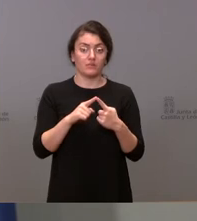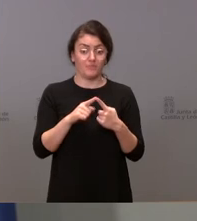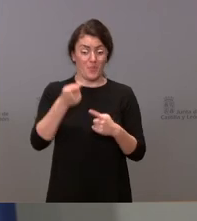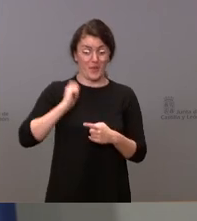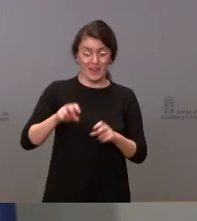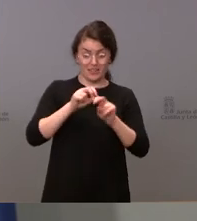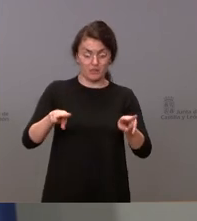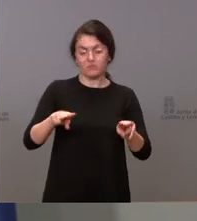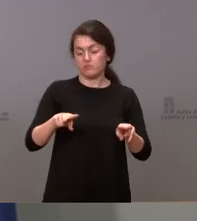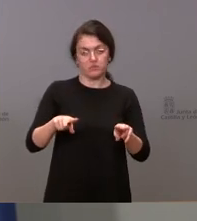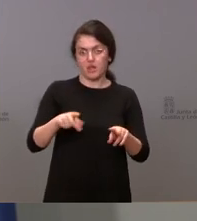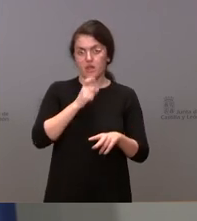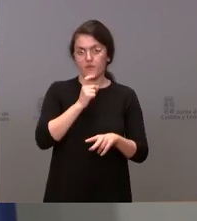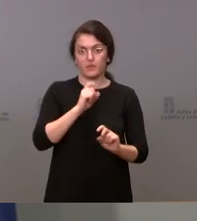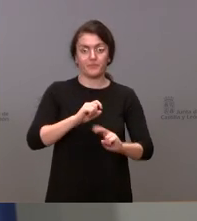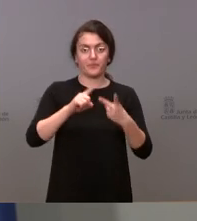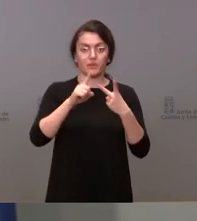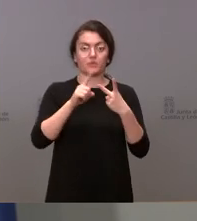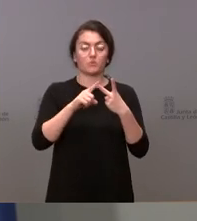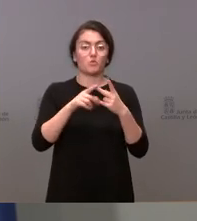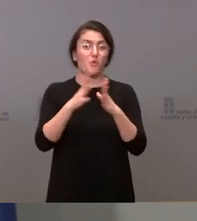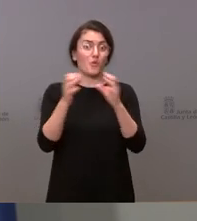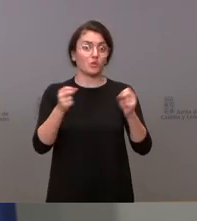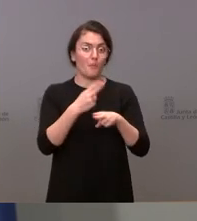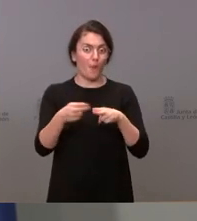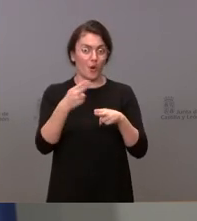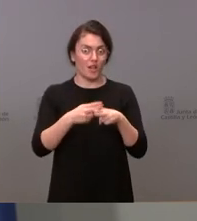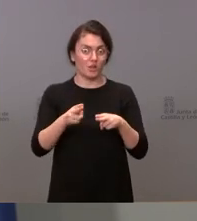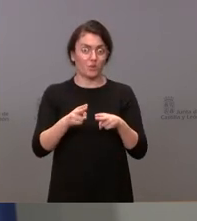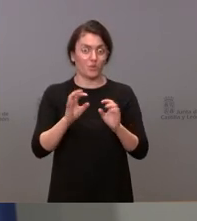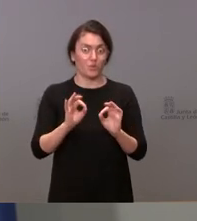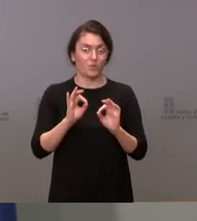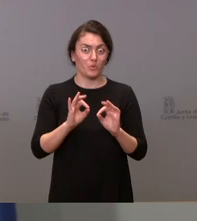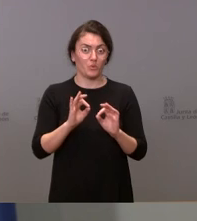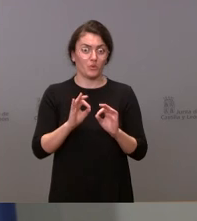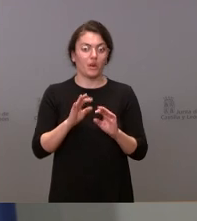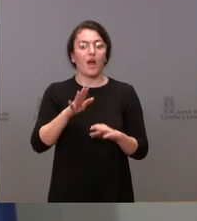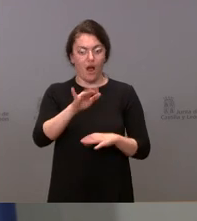complicado. Segundo, que haya un consenso político, que insisto, lo hay.